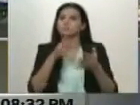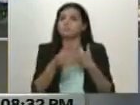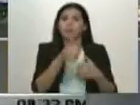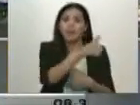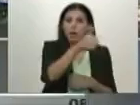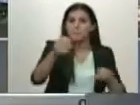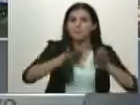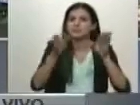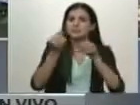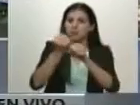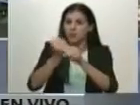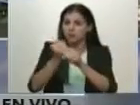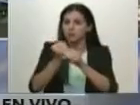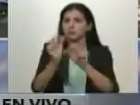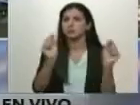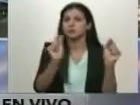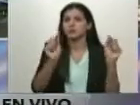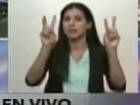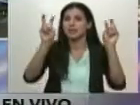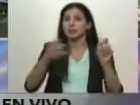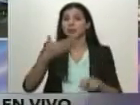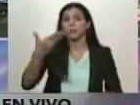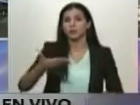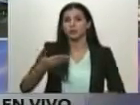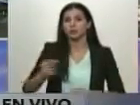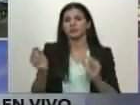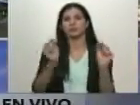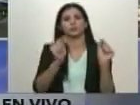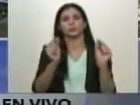Hemos estado conversando temas claves que están en el debate.